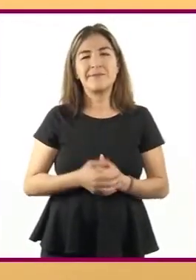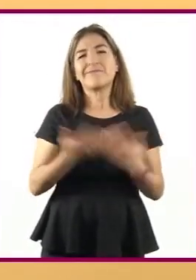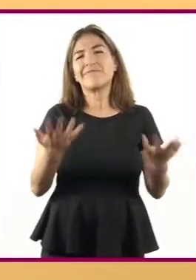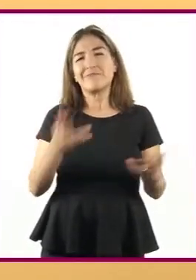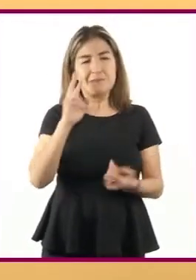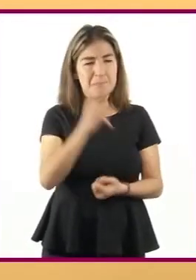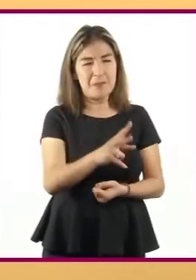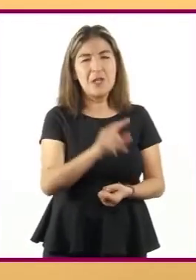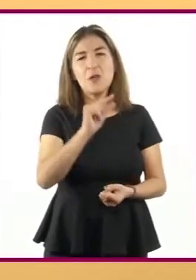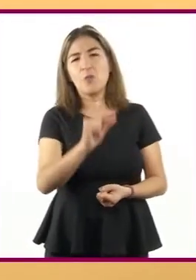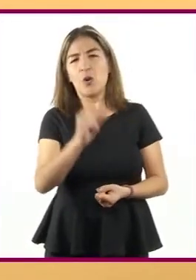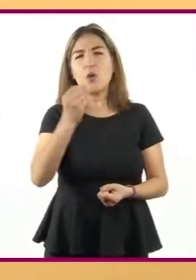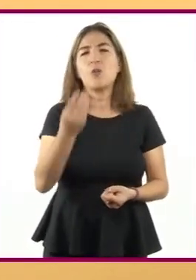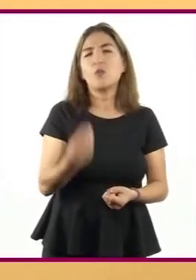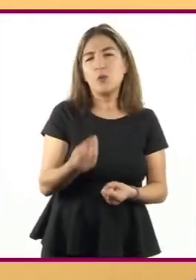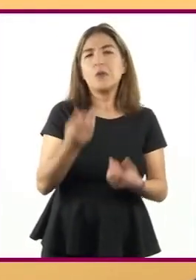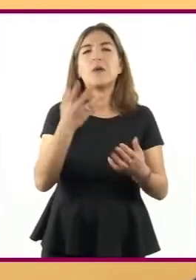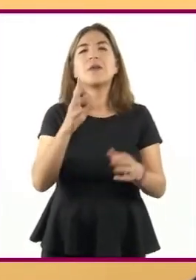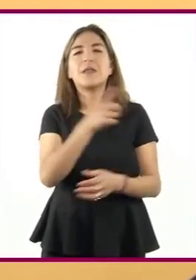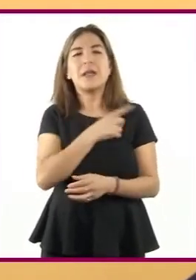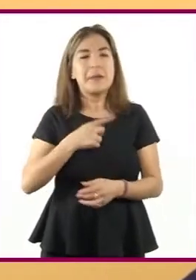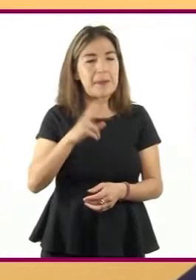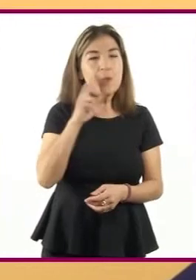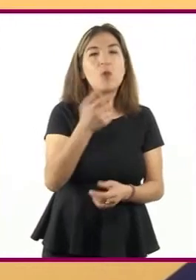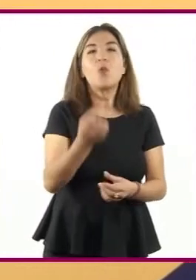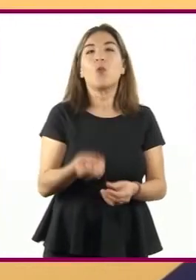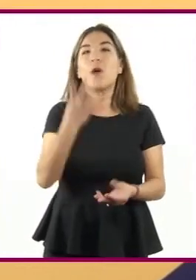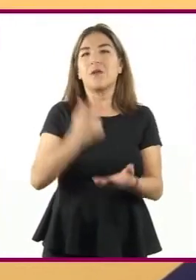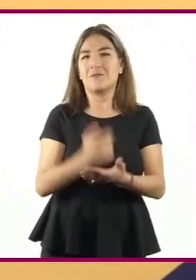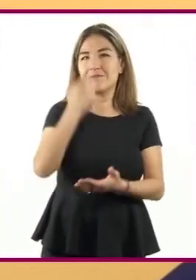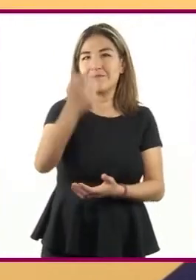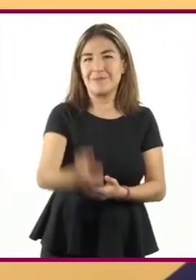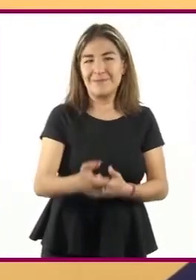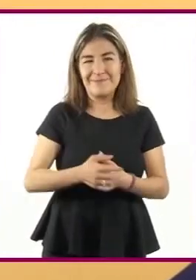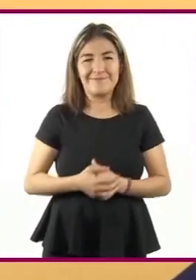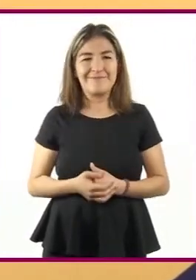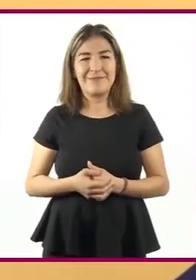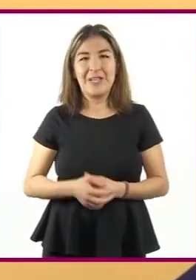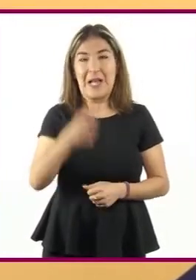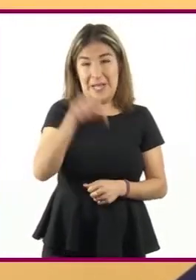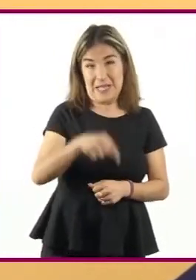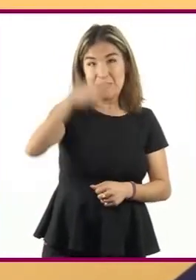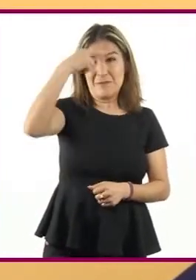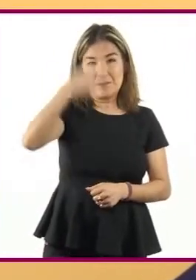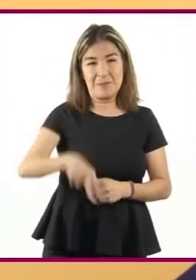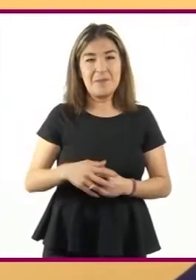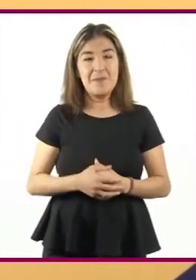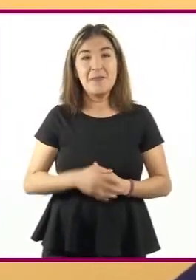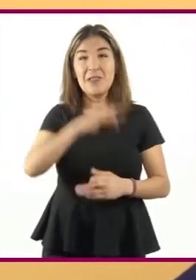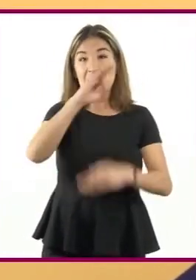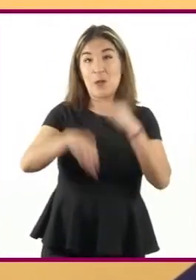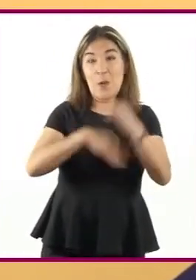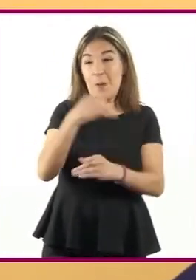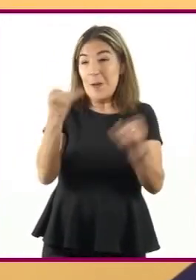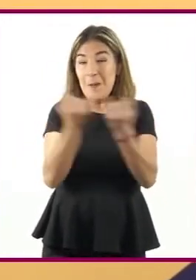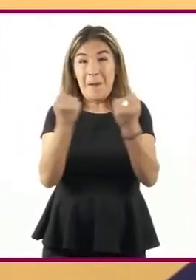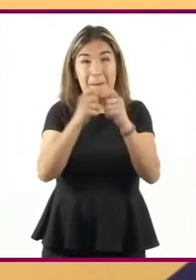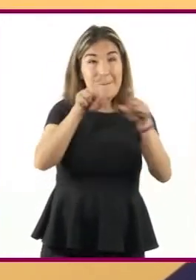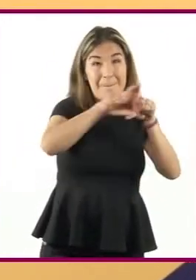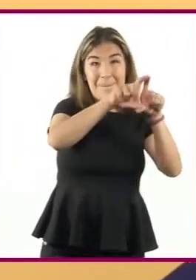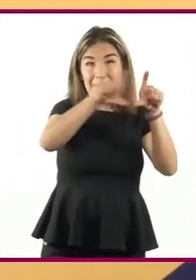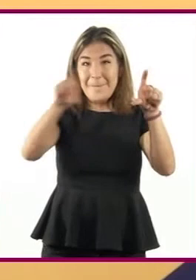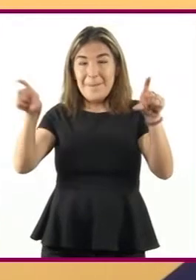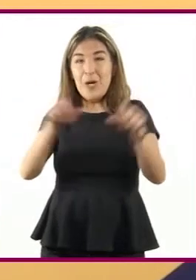si es poco o mucho observando el monto que pagarías por este consumo. En México, no todos pagamos la misma cantidad